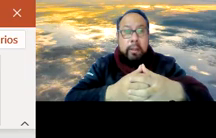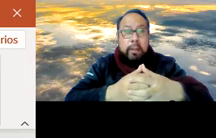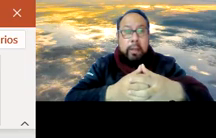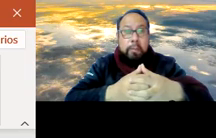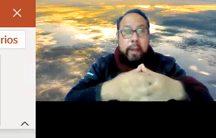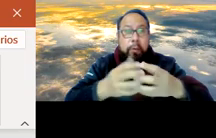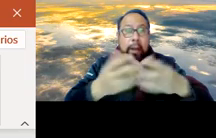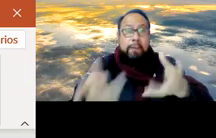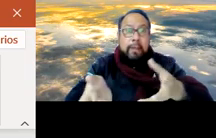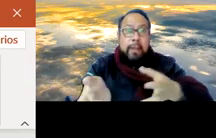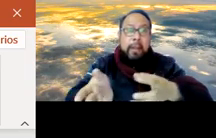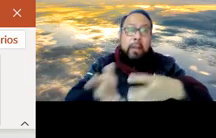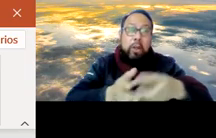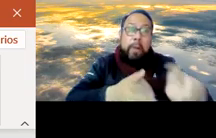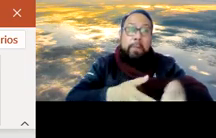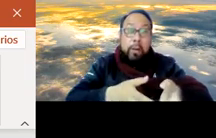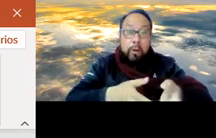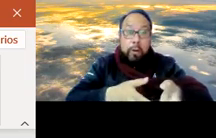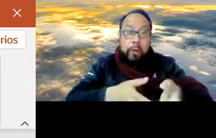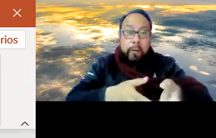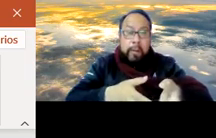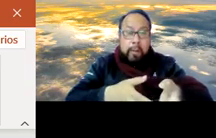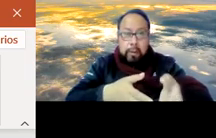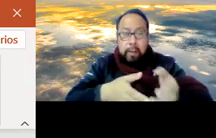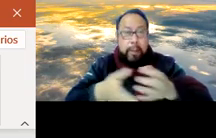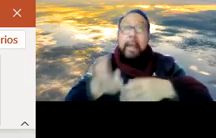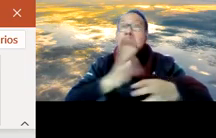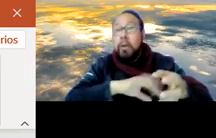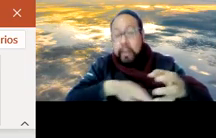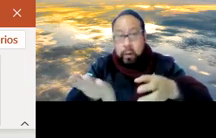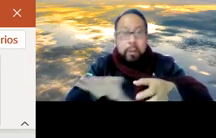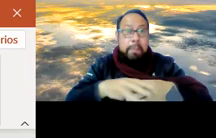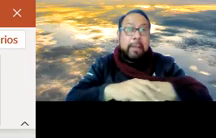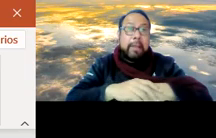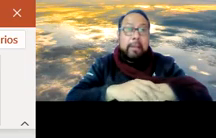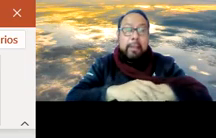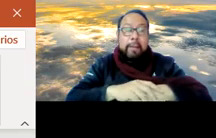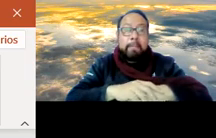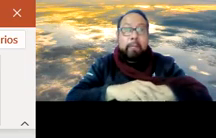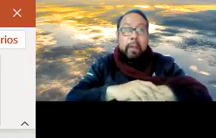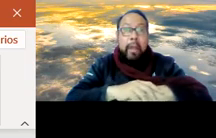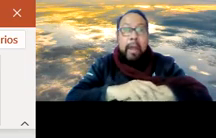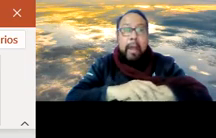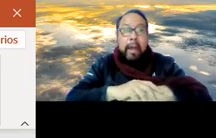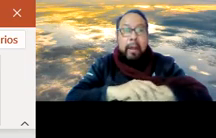jóvenes universitarios van por la fiesta, no van por el coloquio. Entonces, de repente, aunque no se presenten